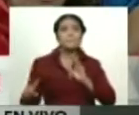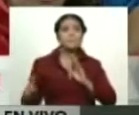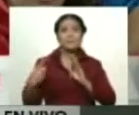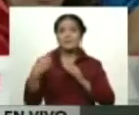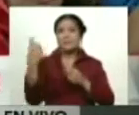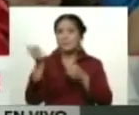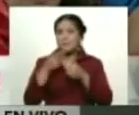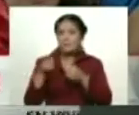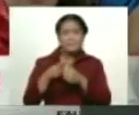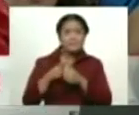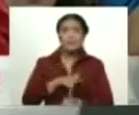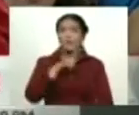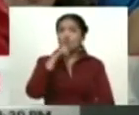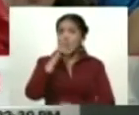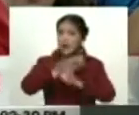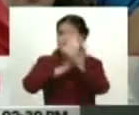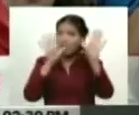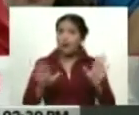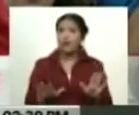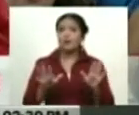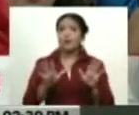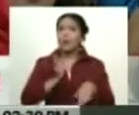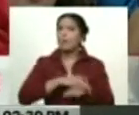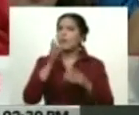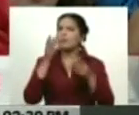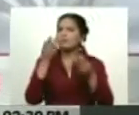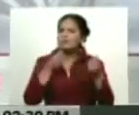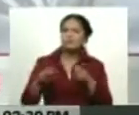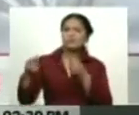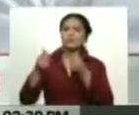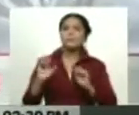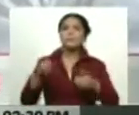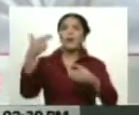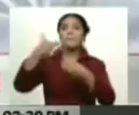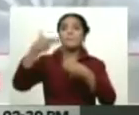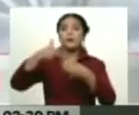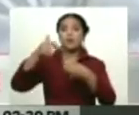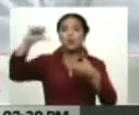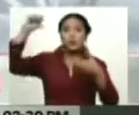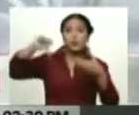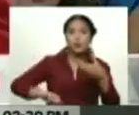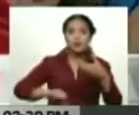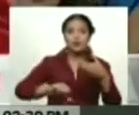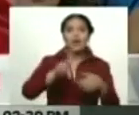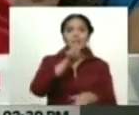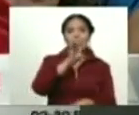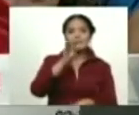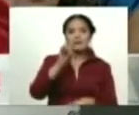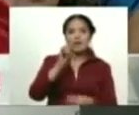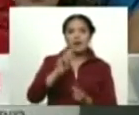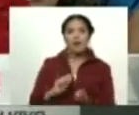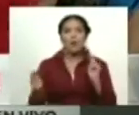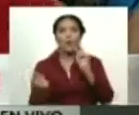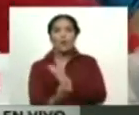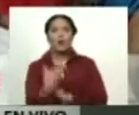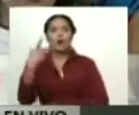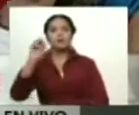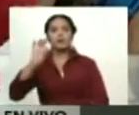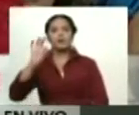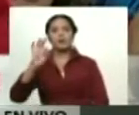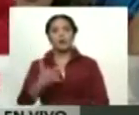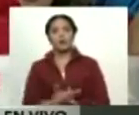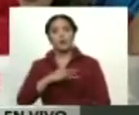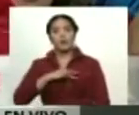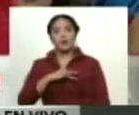materia prima de manera expresa por razones geopolíticas y han lanzado el petróleo de 100 a 30 dólares. Le han escondido